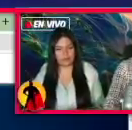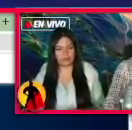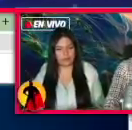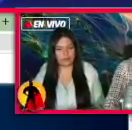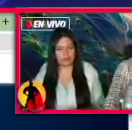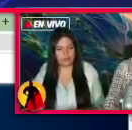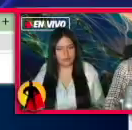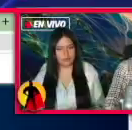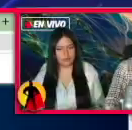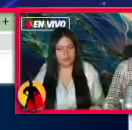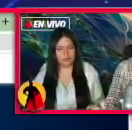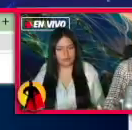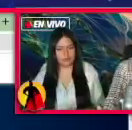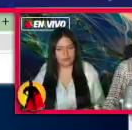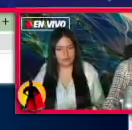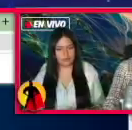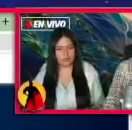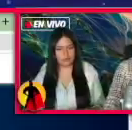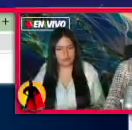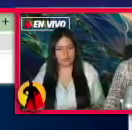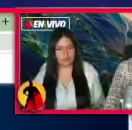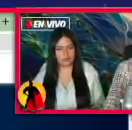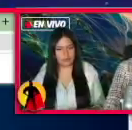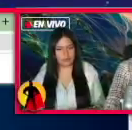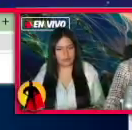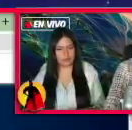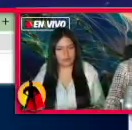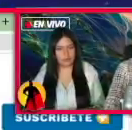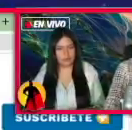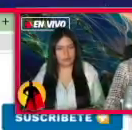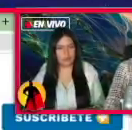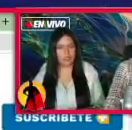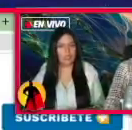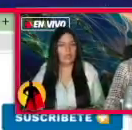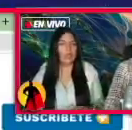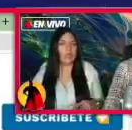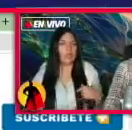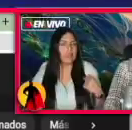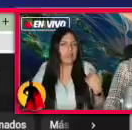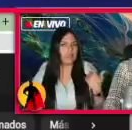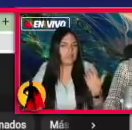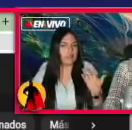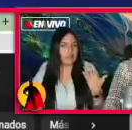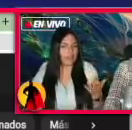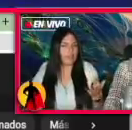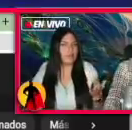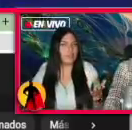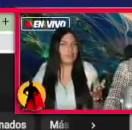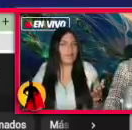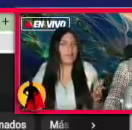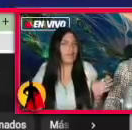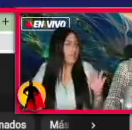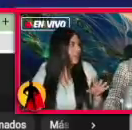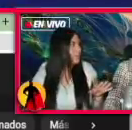cuando salieron los operadores del Senado recibiendo maletas de dinero. Y no era cualquier Y tontería. recordemos